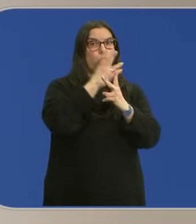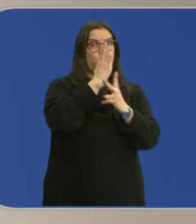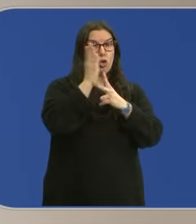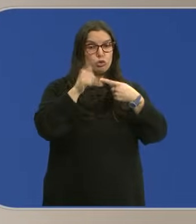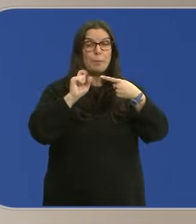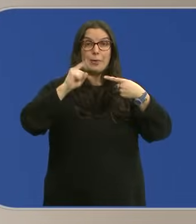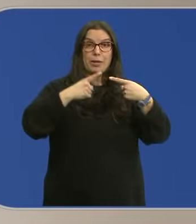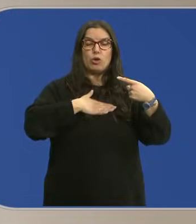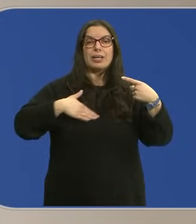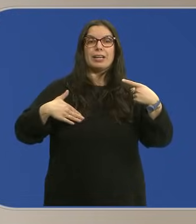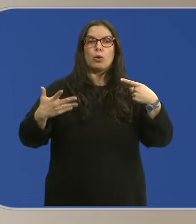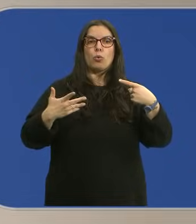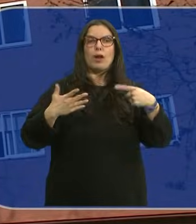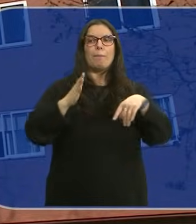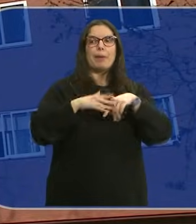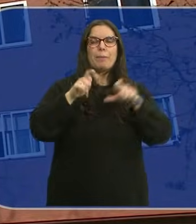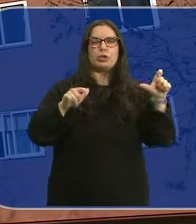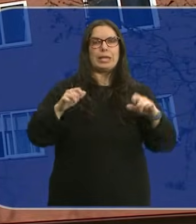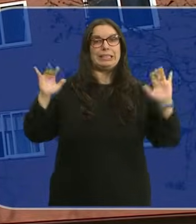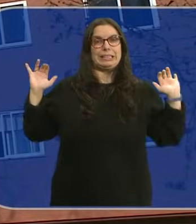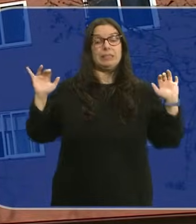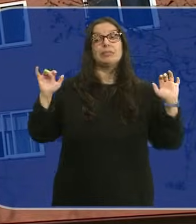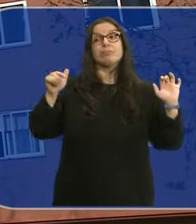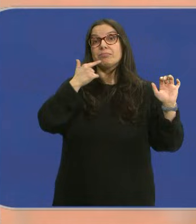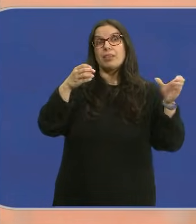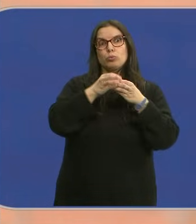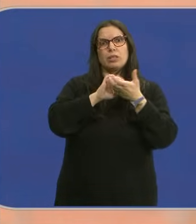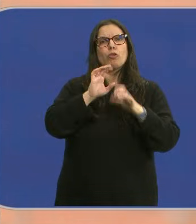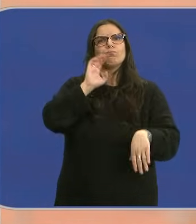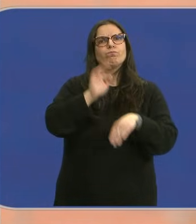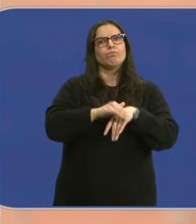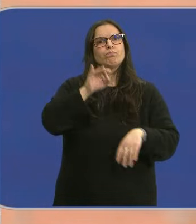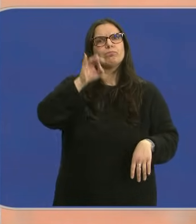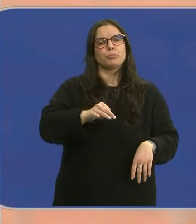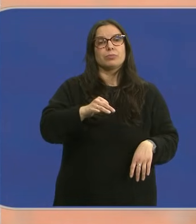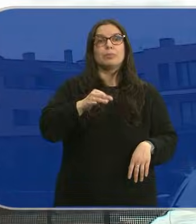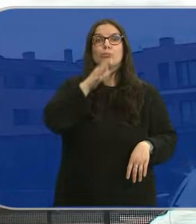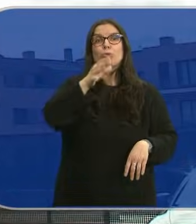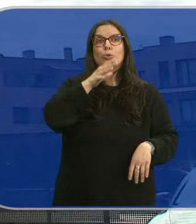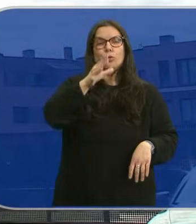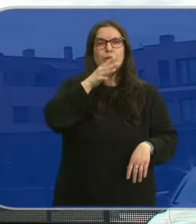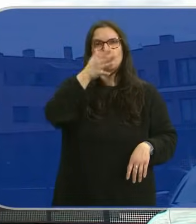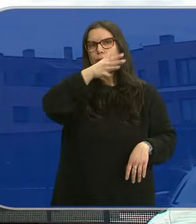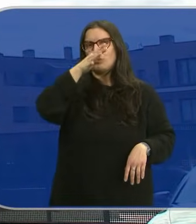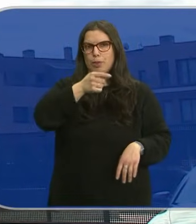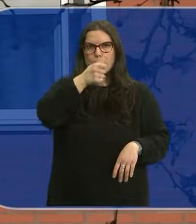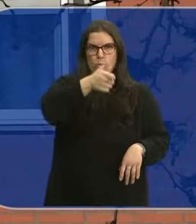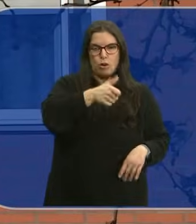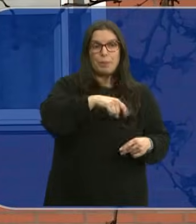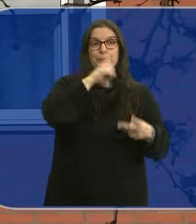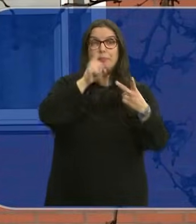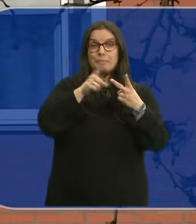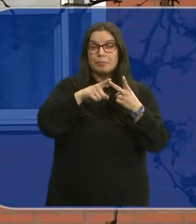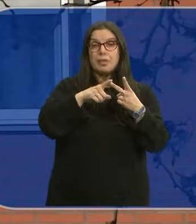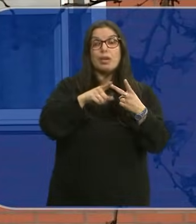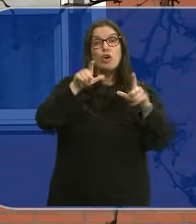que era, en primer lugar, disuasoria. Y eso, según la Junta, se está cumpliendo, lo que explicaría el bajo número de denuncias.